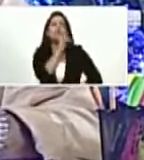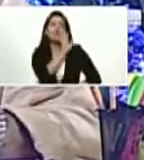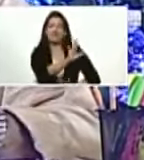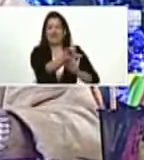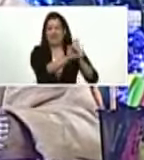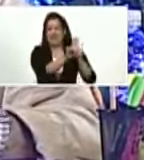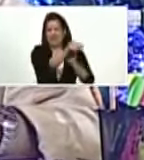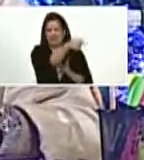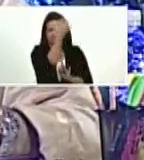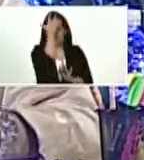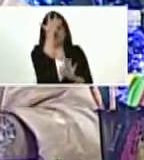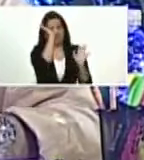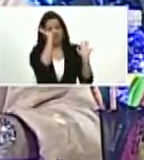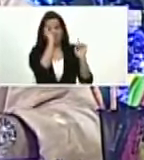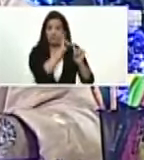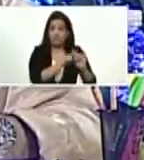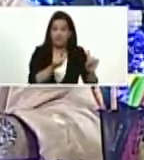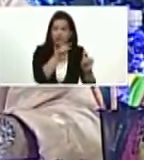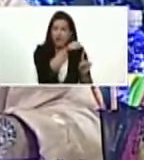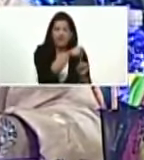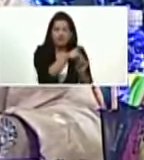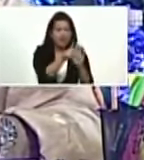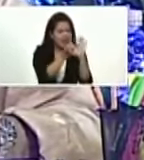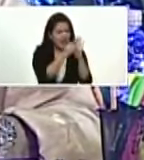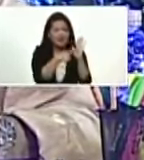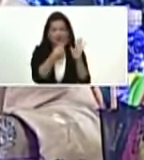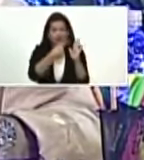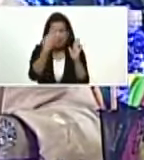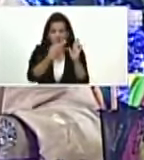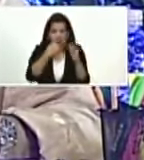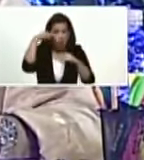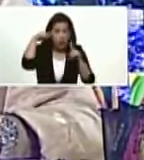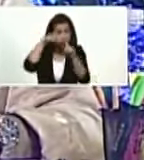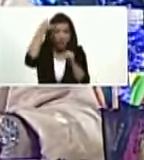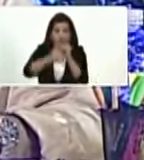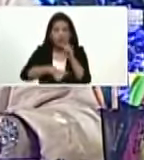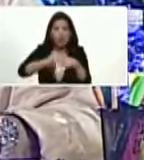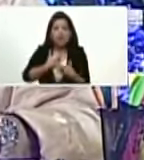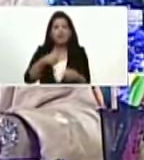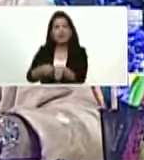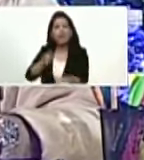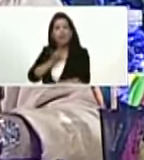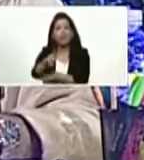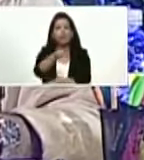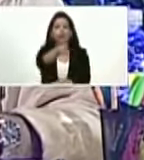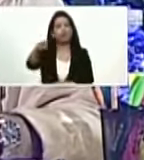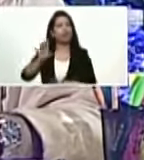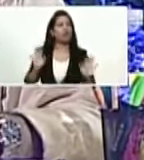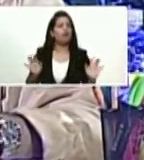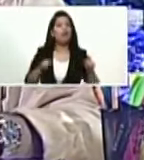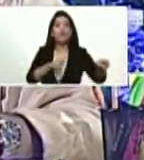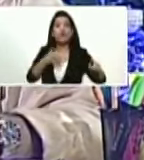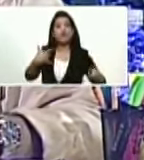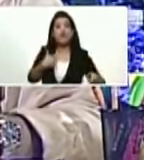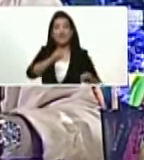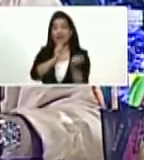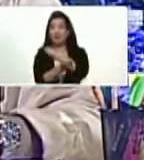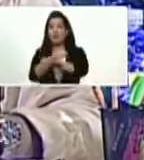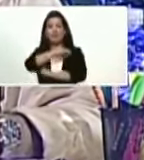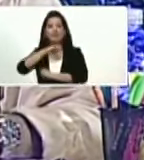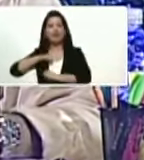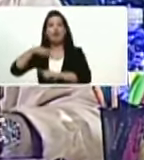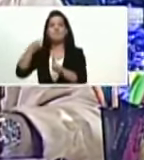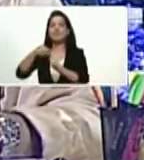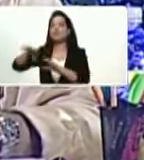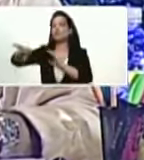pero al final es una ley de un cuchillo para clavársela en la espalda a todos ustedes. Y privatizar y saquear el país como lo hicieron cuando